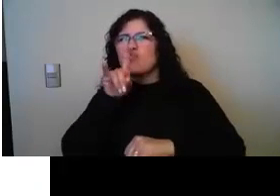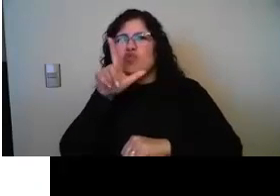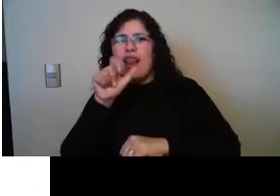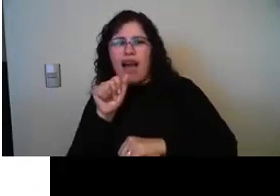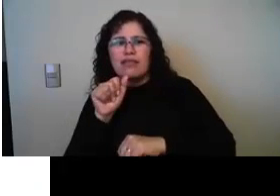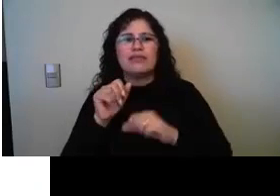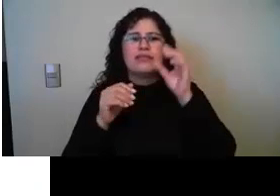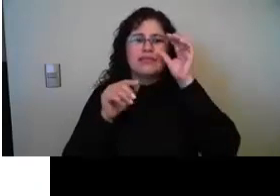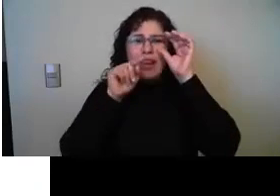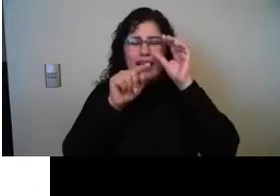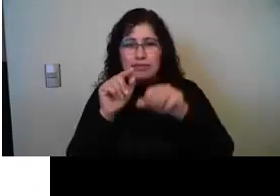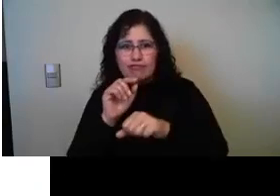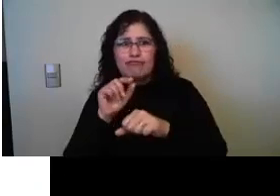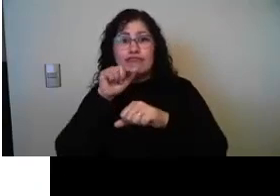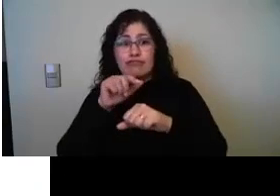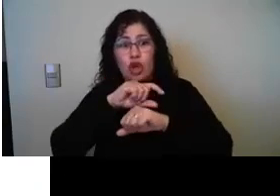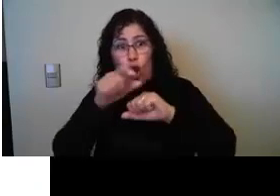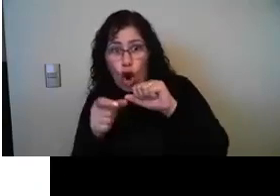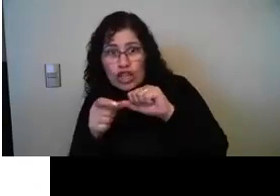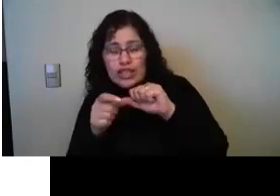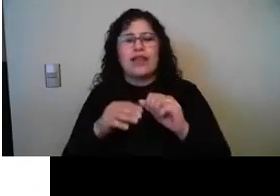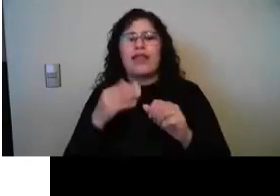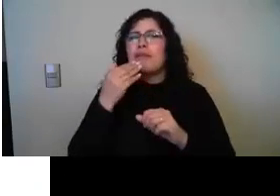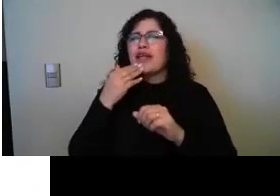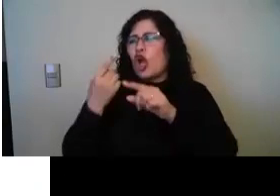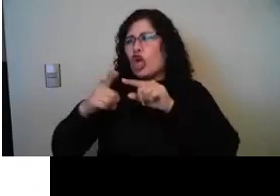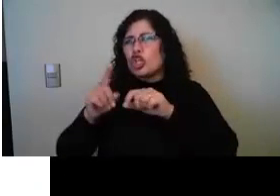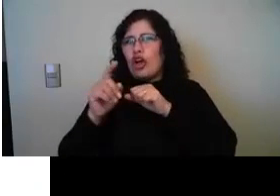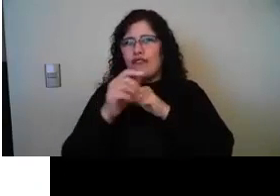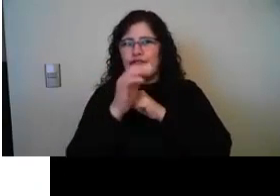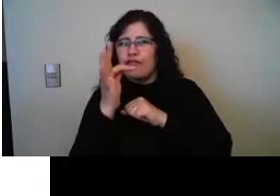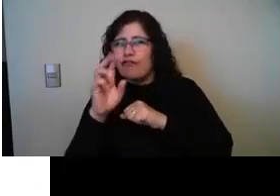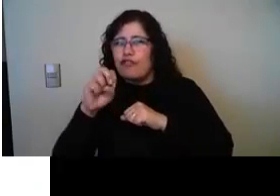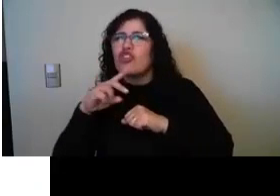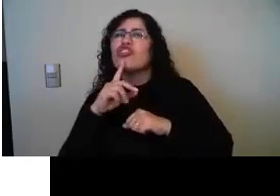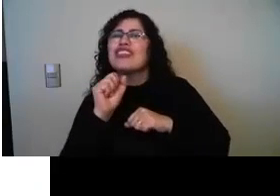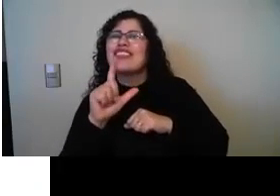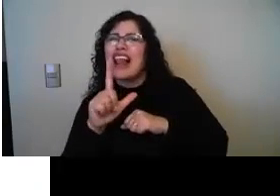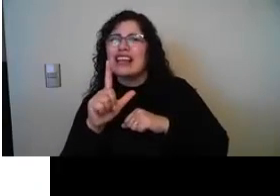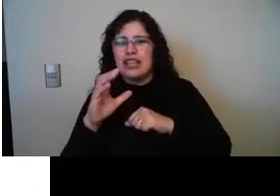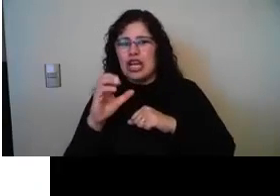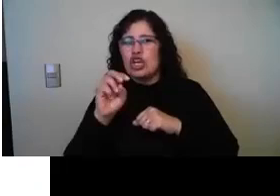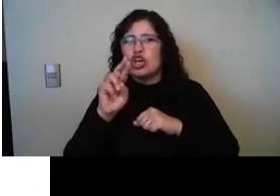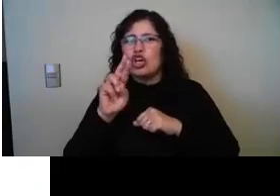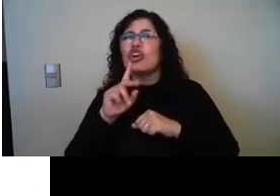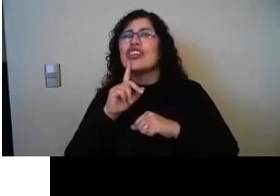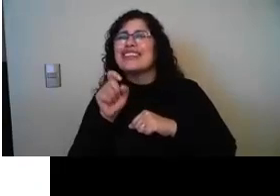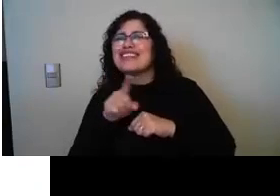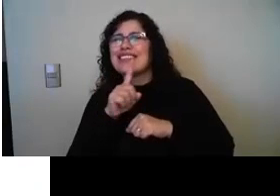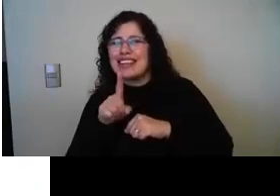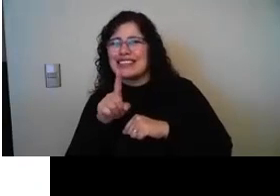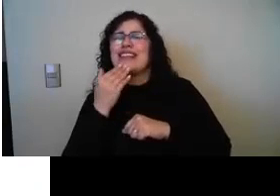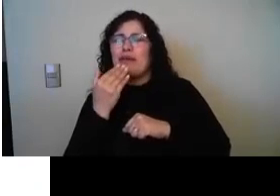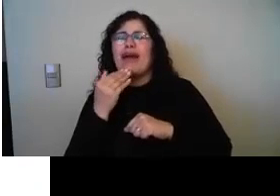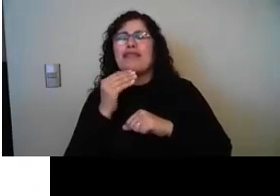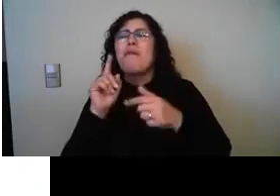del córtex también frontal. Hay dos elementos que están participando. Por otra parte, aquí el esquema nos